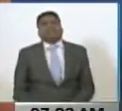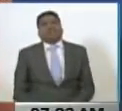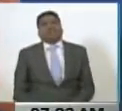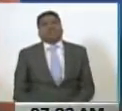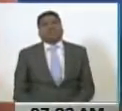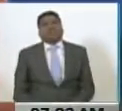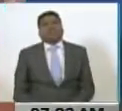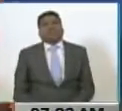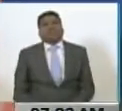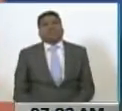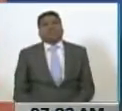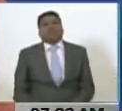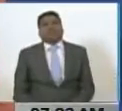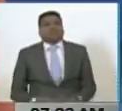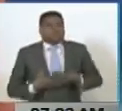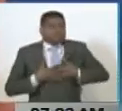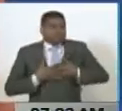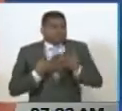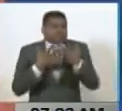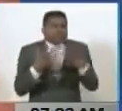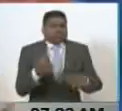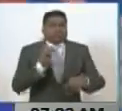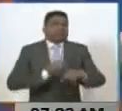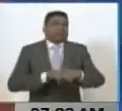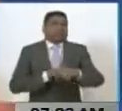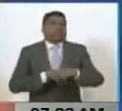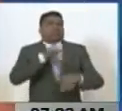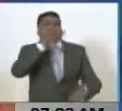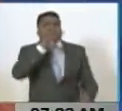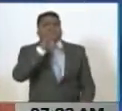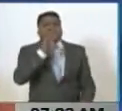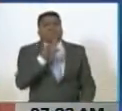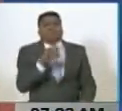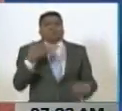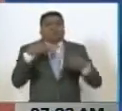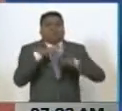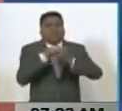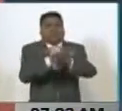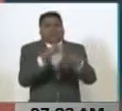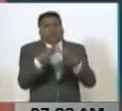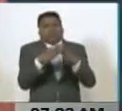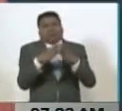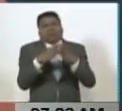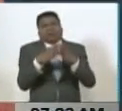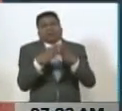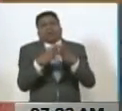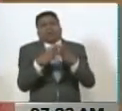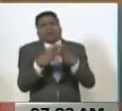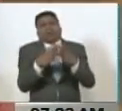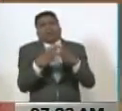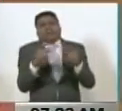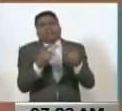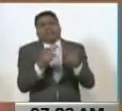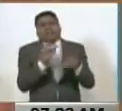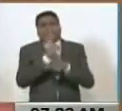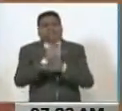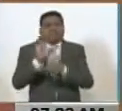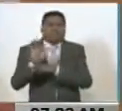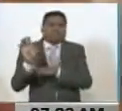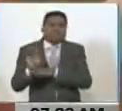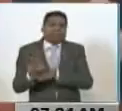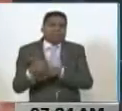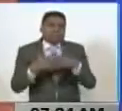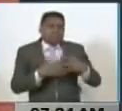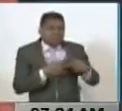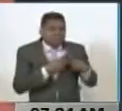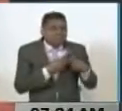ha dedicado su tiempo a los animales. Entonces, esa articulación entre los proteccionistas, las organizaciones de protección animal, el voluntariado,